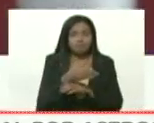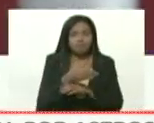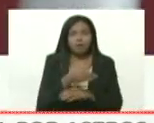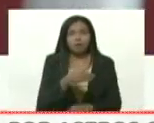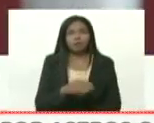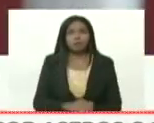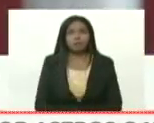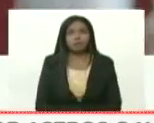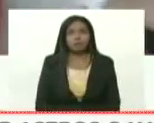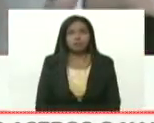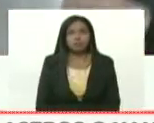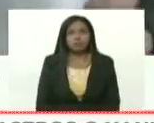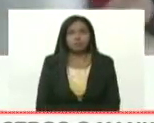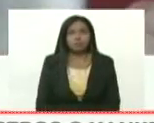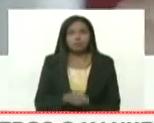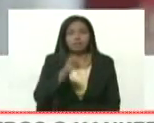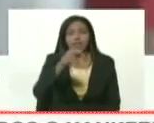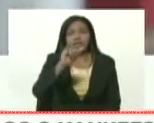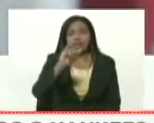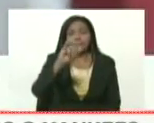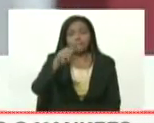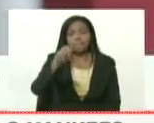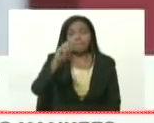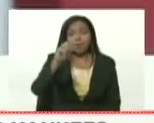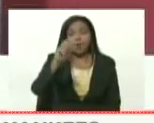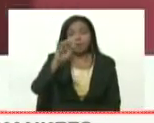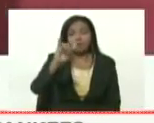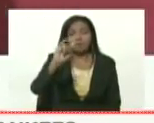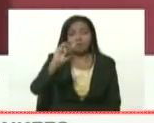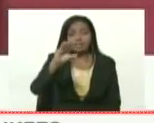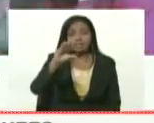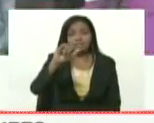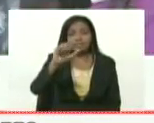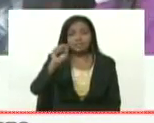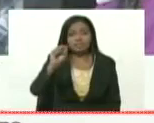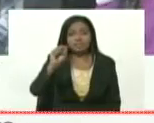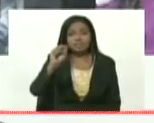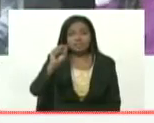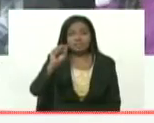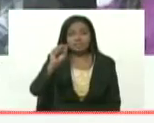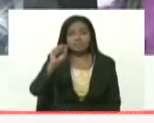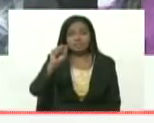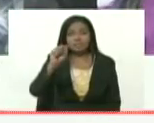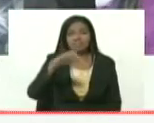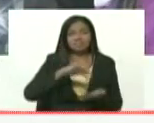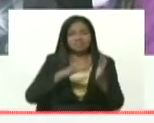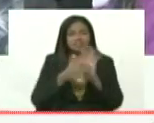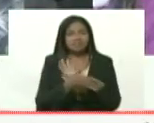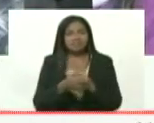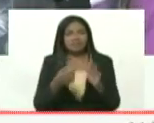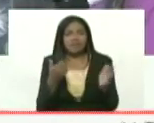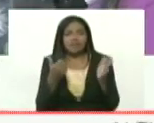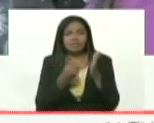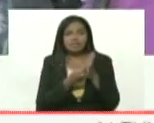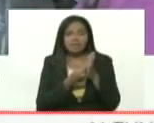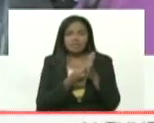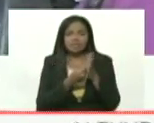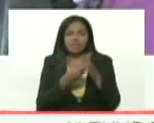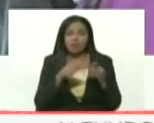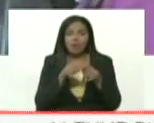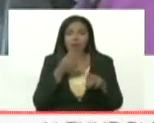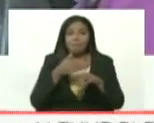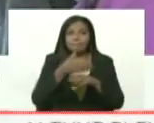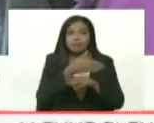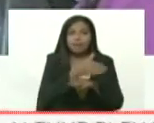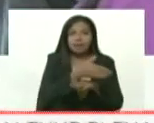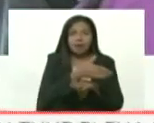cosa? Hipófisis del híbrido cachama-morocoto. Aquí está. Ella se le inyecta. Se le inyecta en la cola, ¿no? Se le